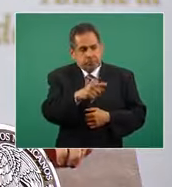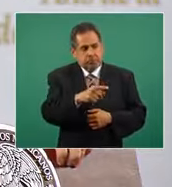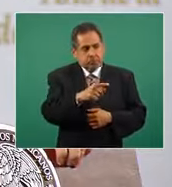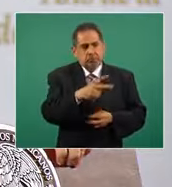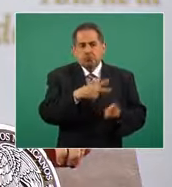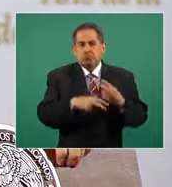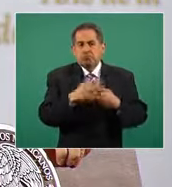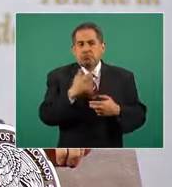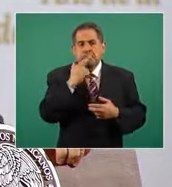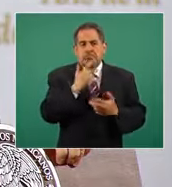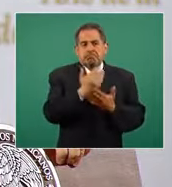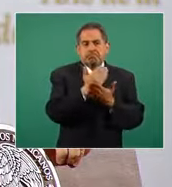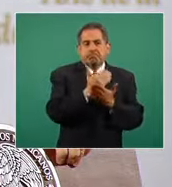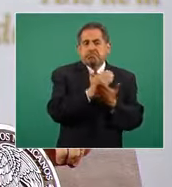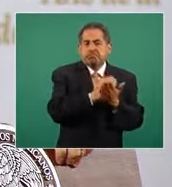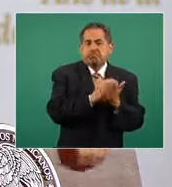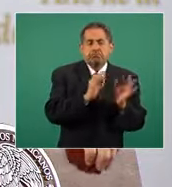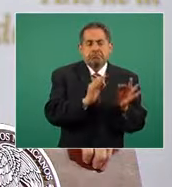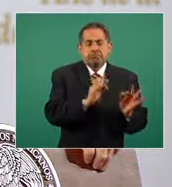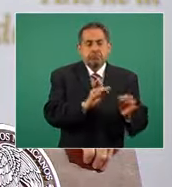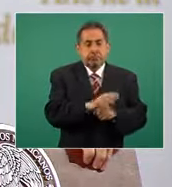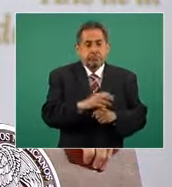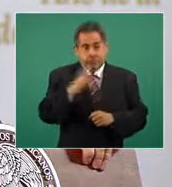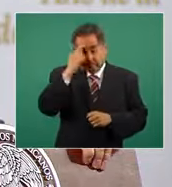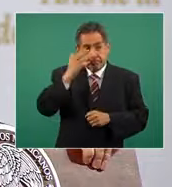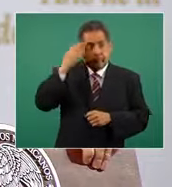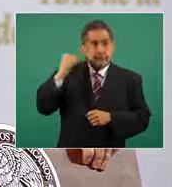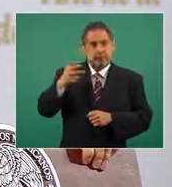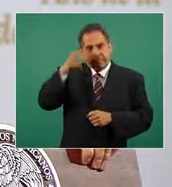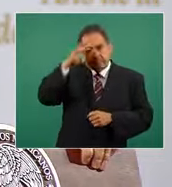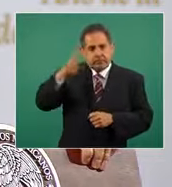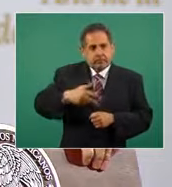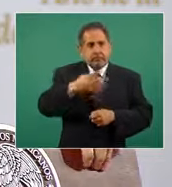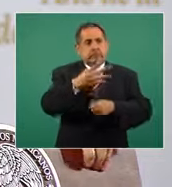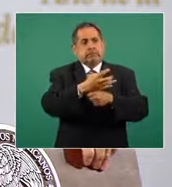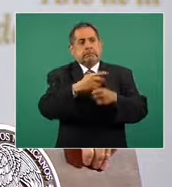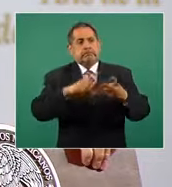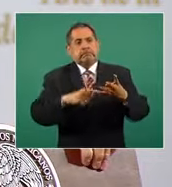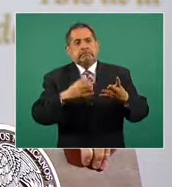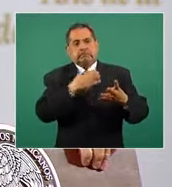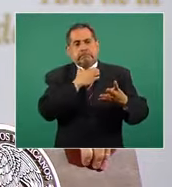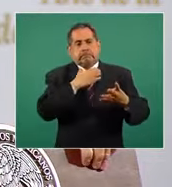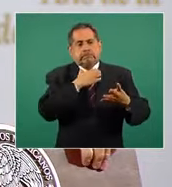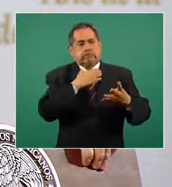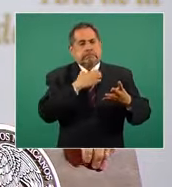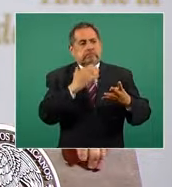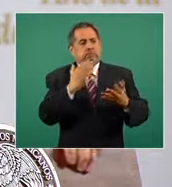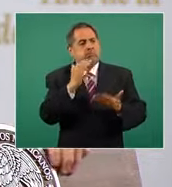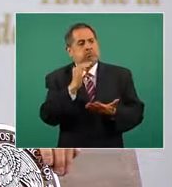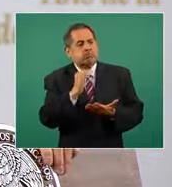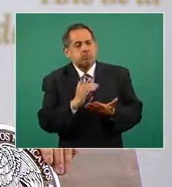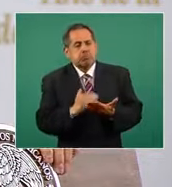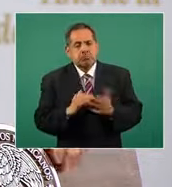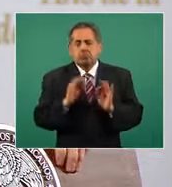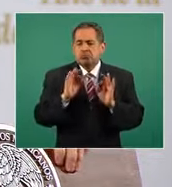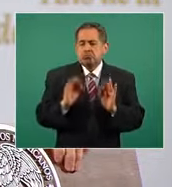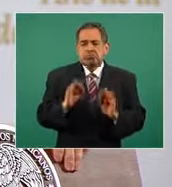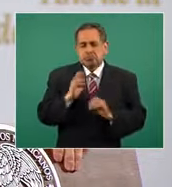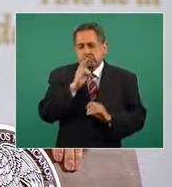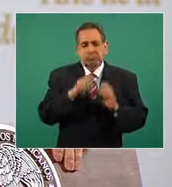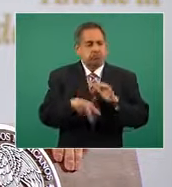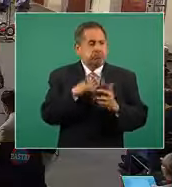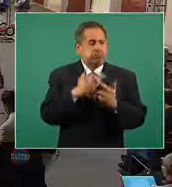la baja, esto es también positivo, Hidalgo llegó a ser el cuarto entidad federativa en ocupación hospitalaria, pero ya va a la baja y tiene menos